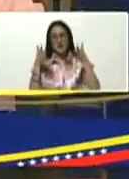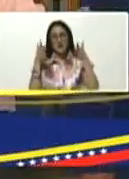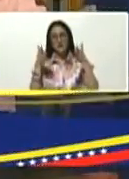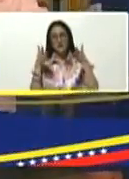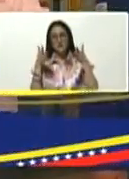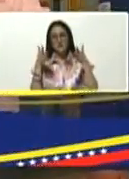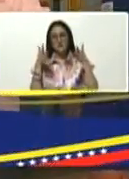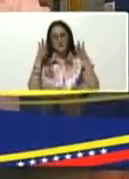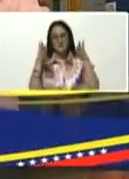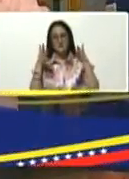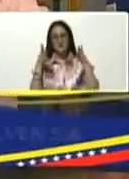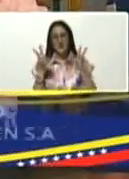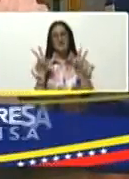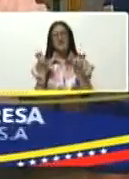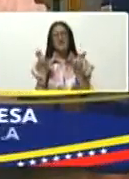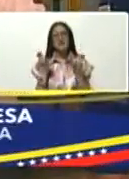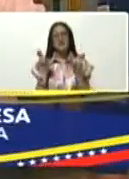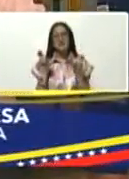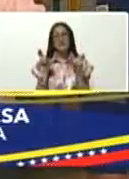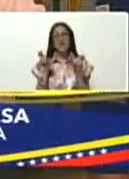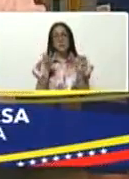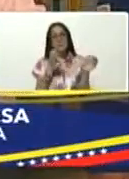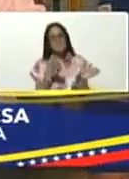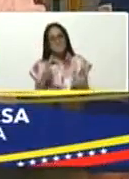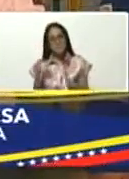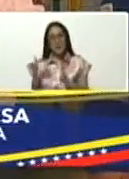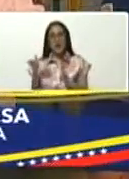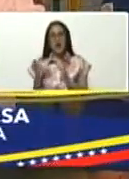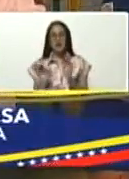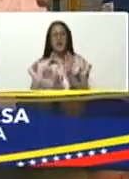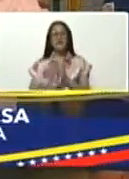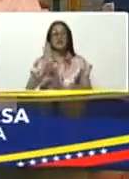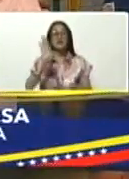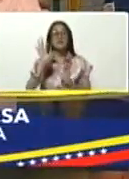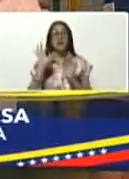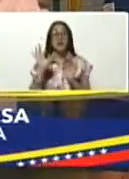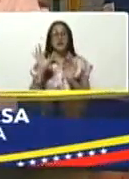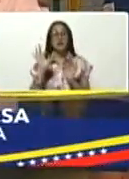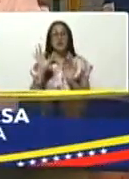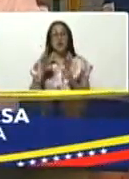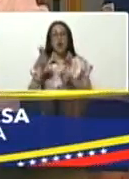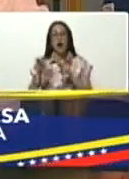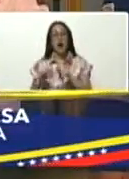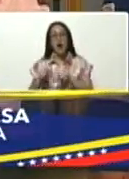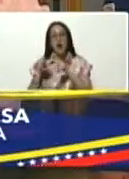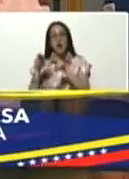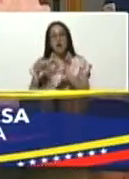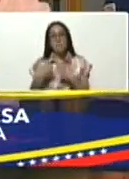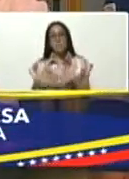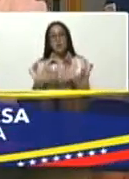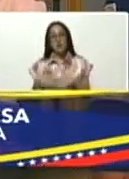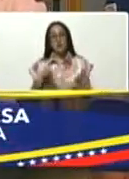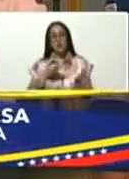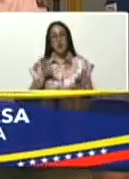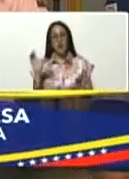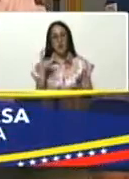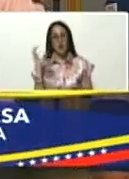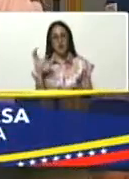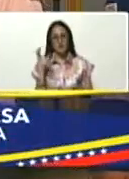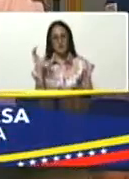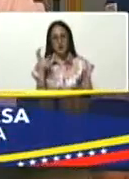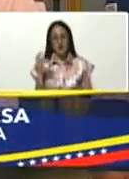asesorando a lo que es el plan de crecimiento agroproductivo colombiano.